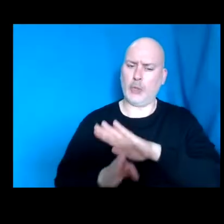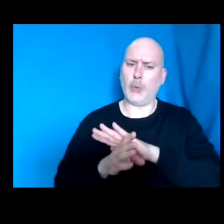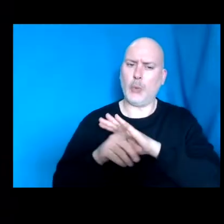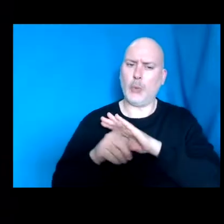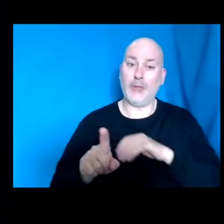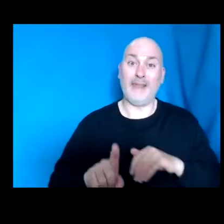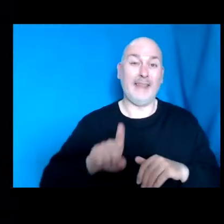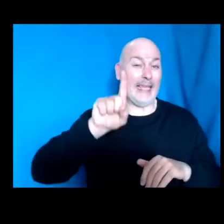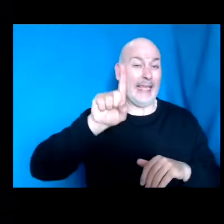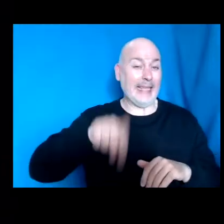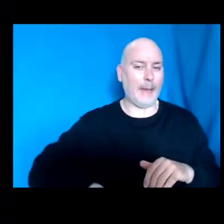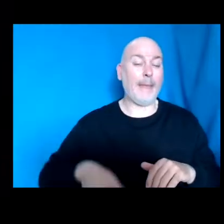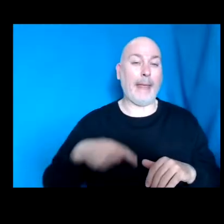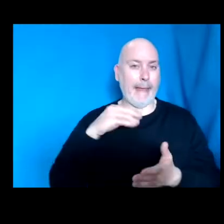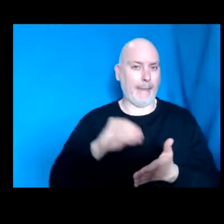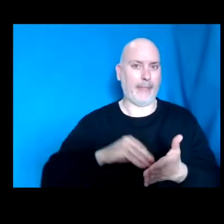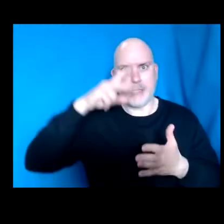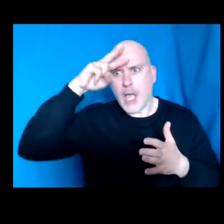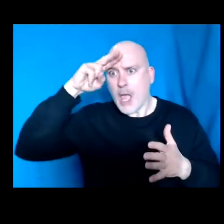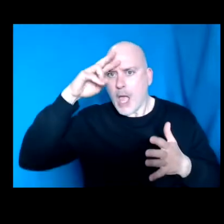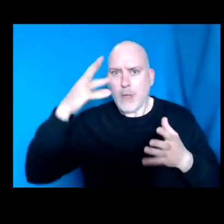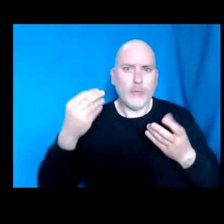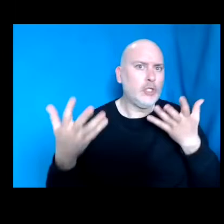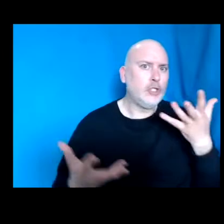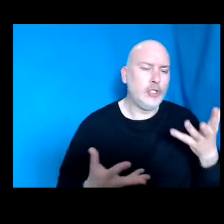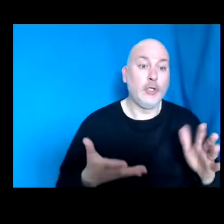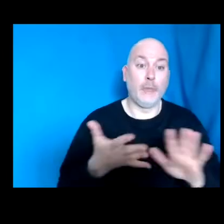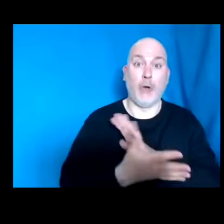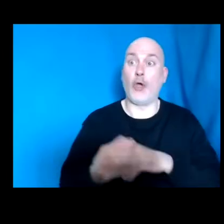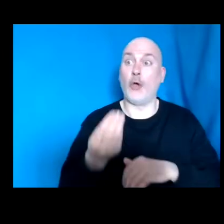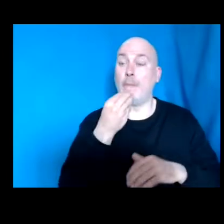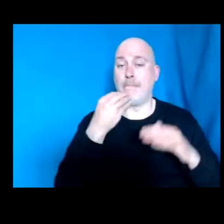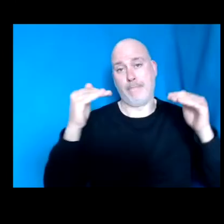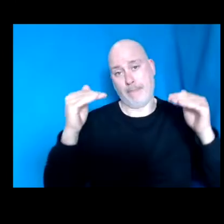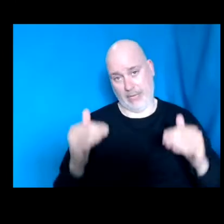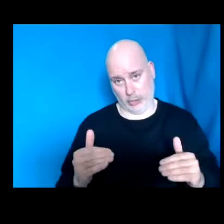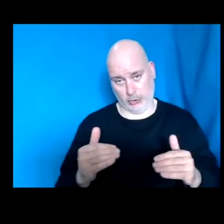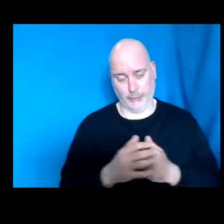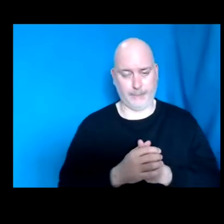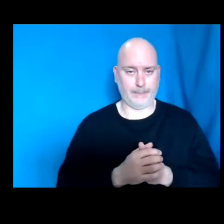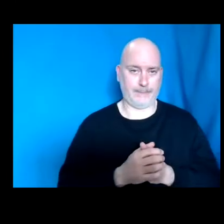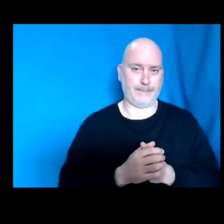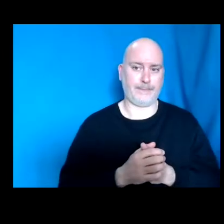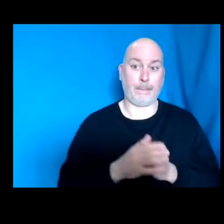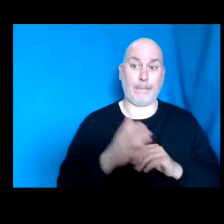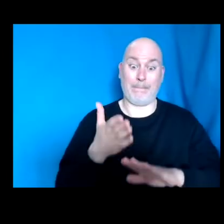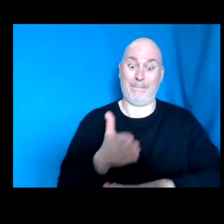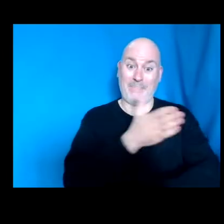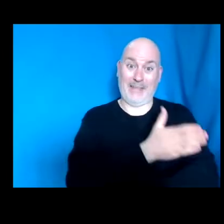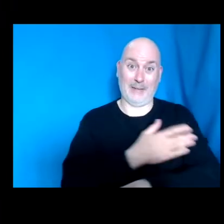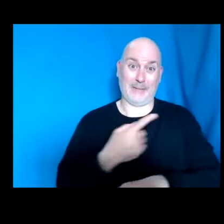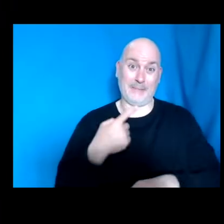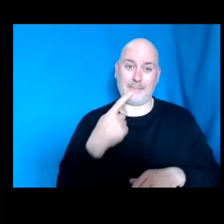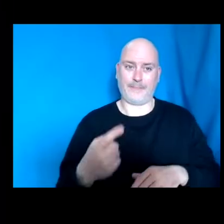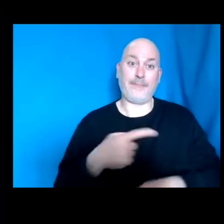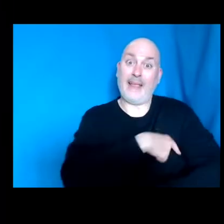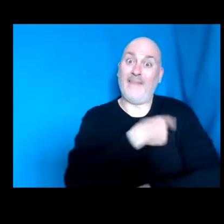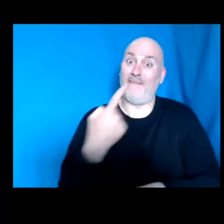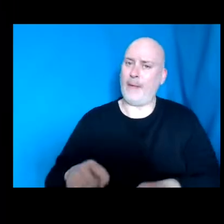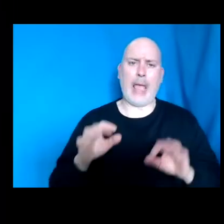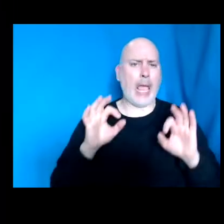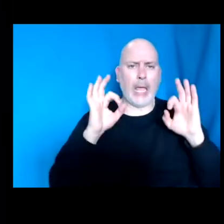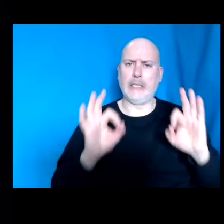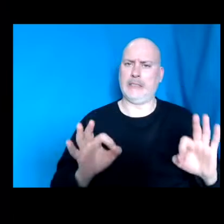cosas que también preocupa mucho es que el niño nos va a dejar de comer. Como os decimos, la fiebre por sí misma ya provoca que el